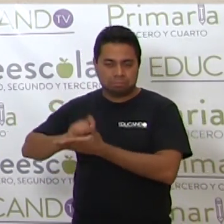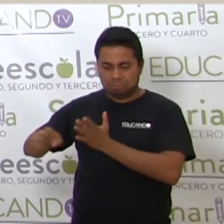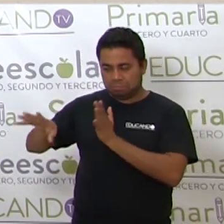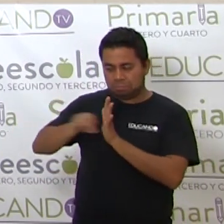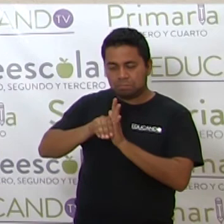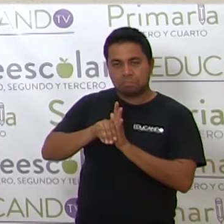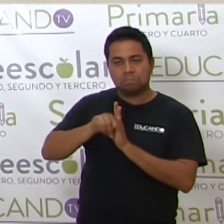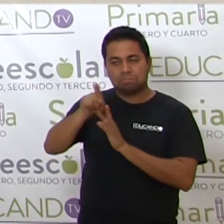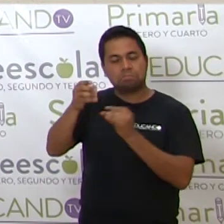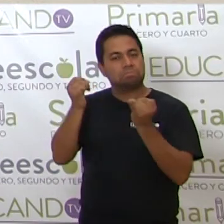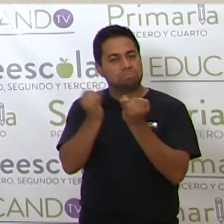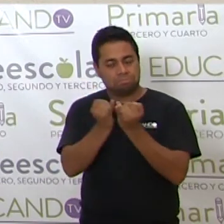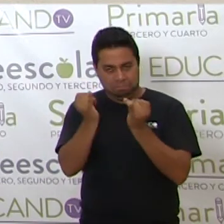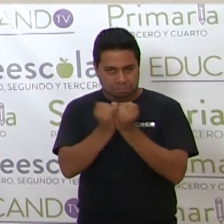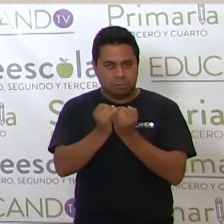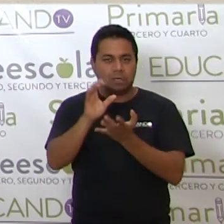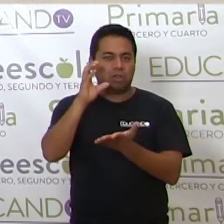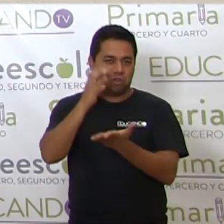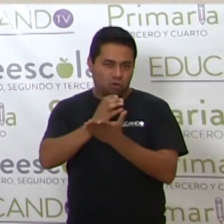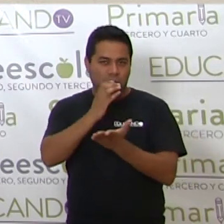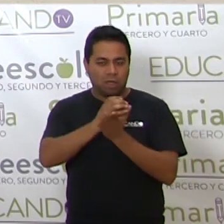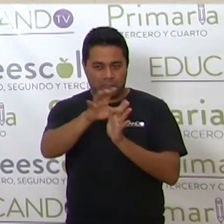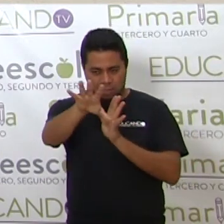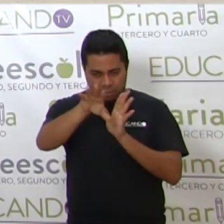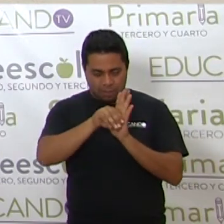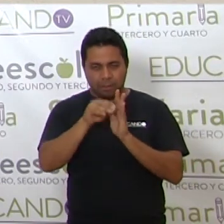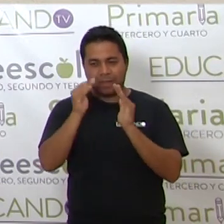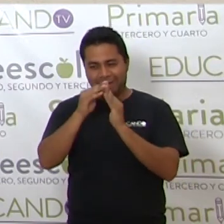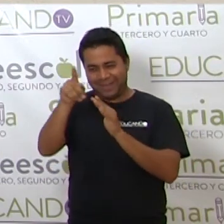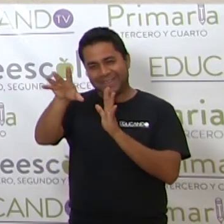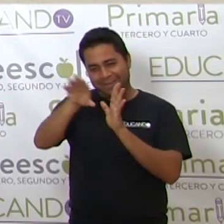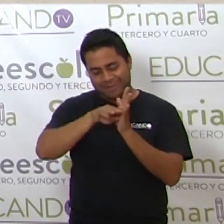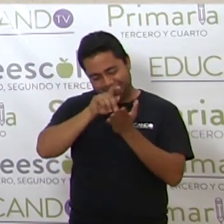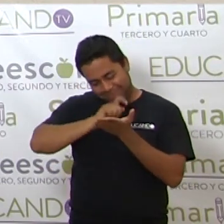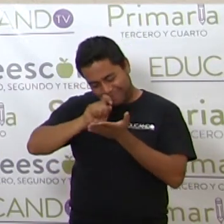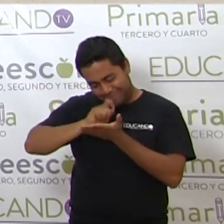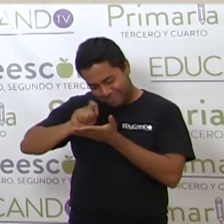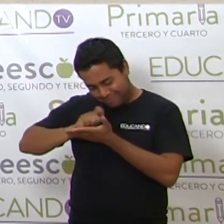y tú lo vas a copiar también en tu libreta en casa